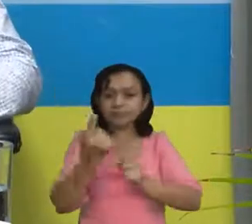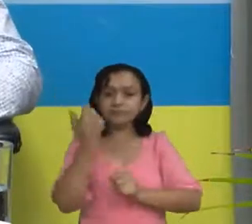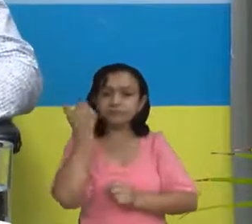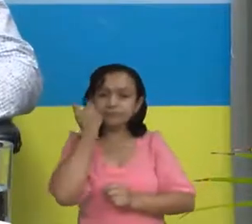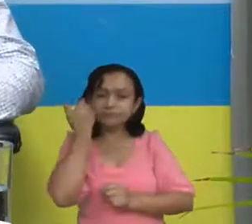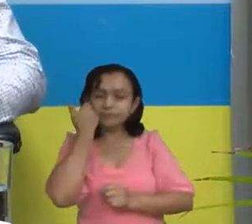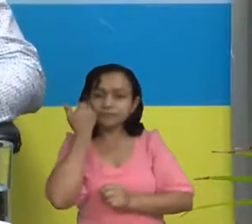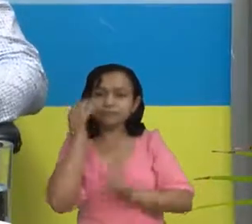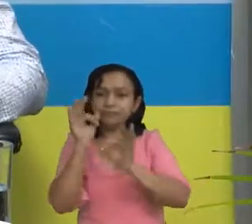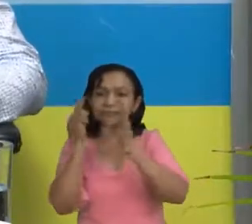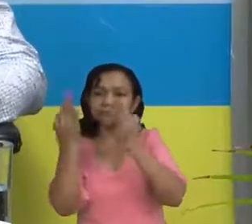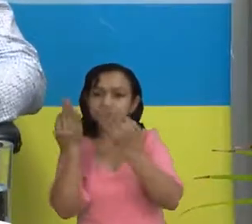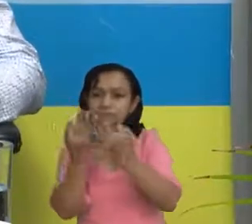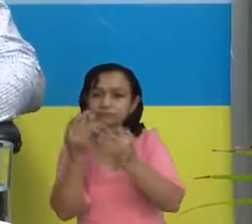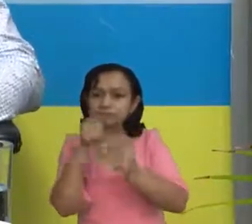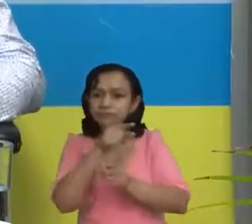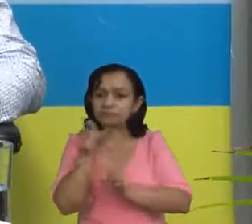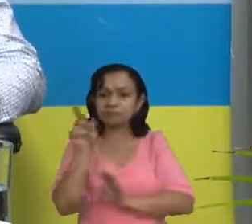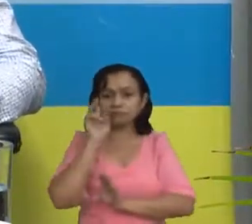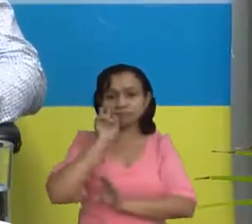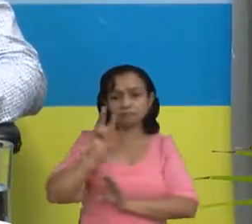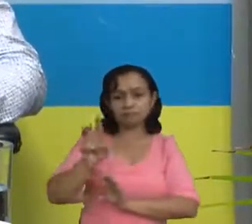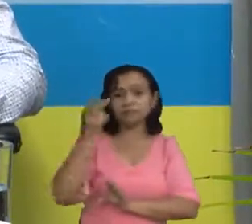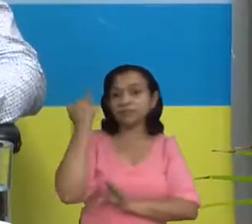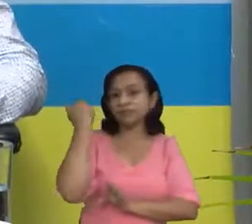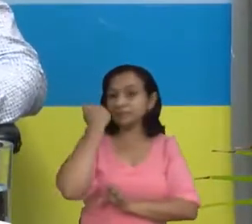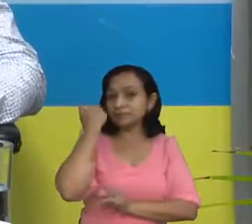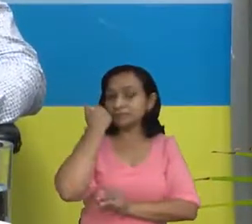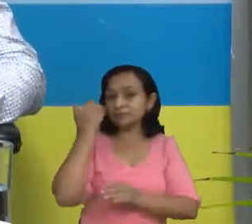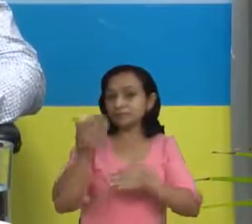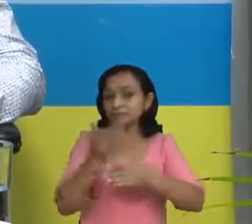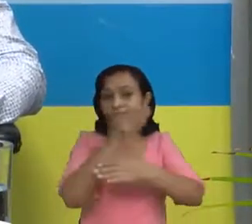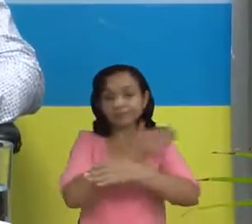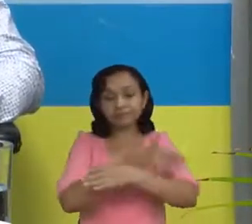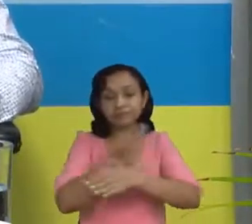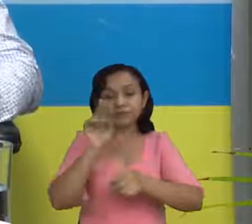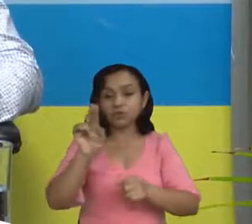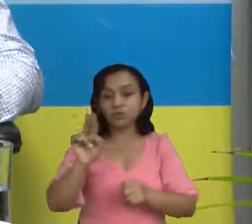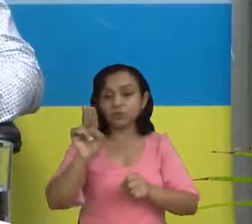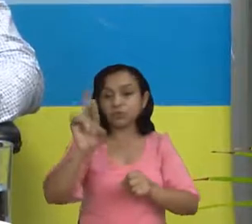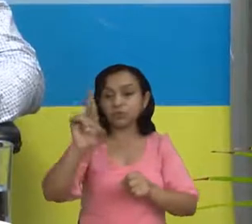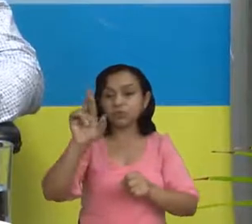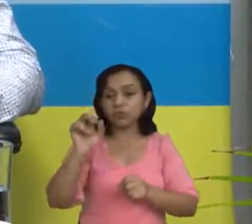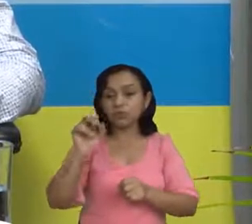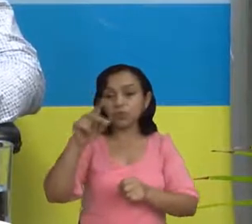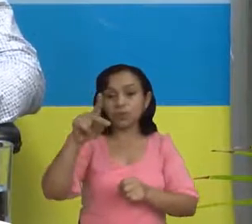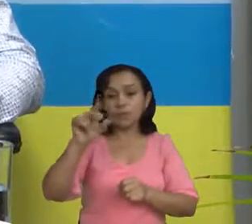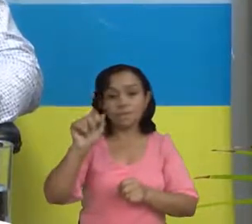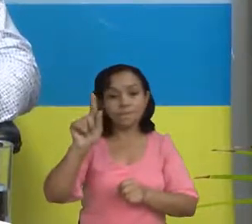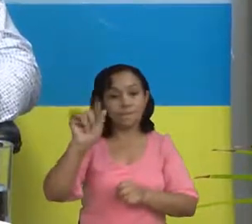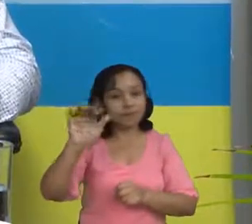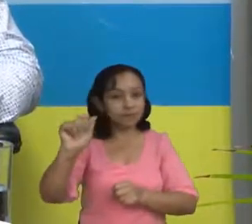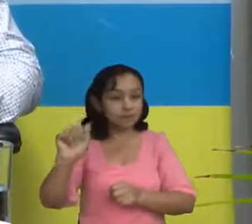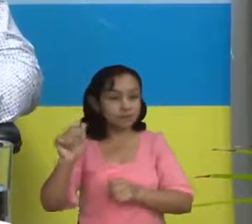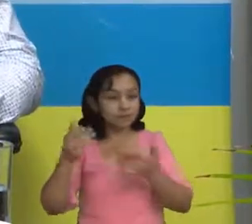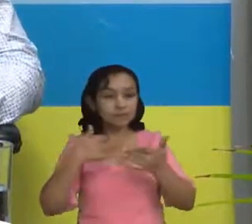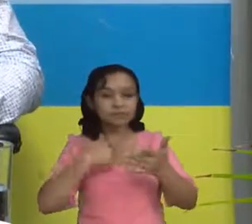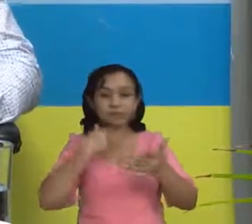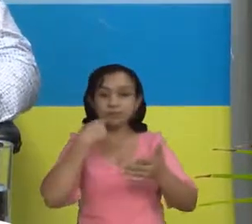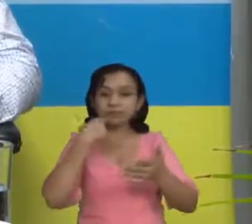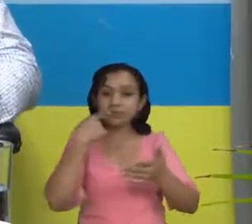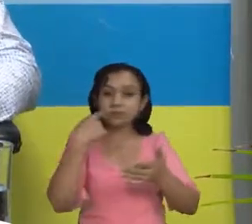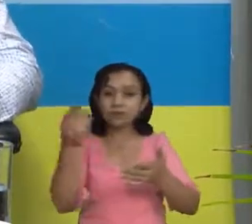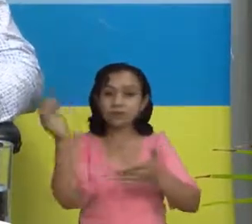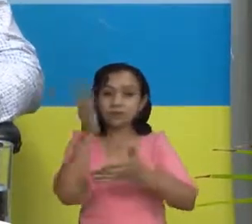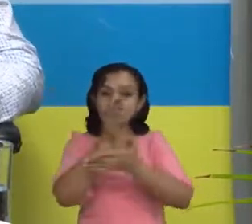familiar, o precisamente él o ella, han tenido esta uropatía obstructiva. Yo le decía que hay